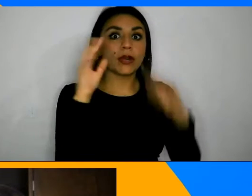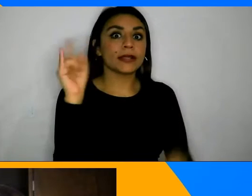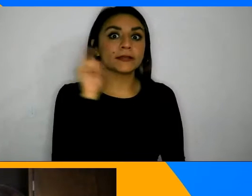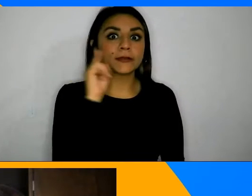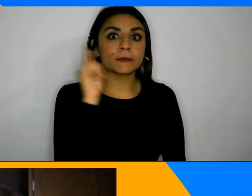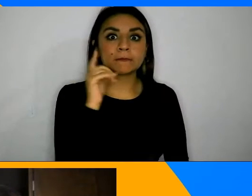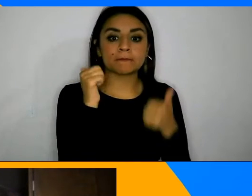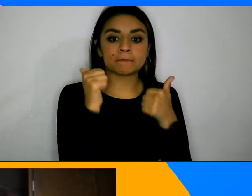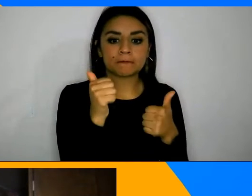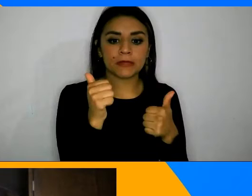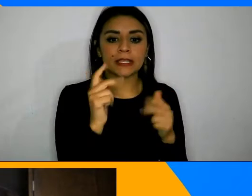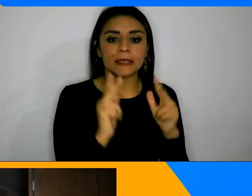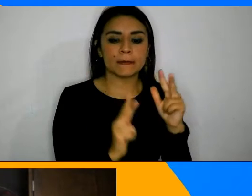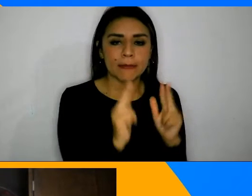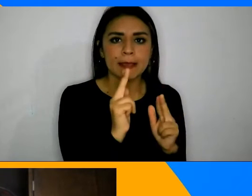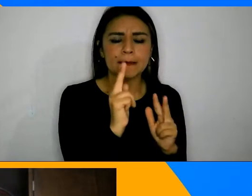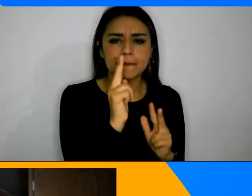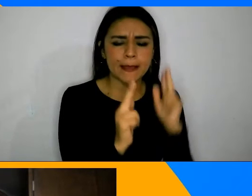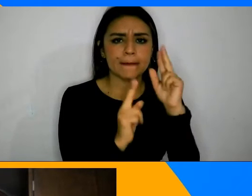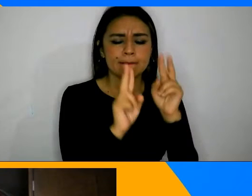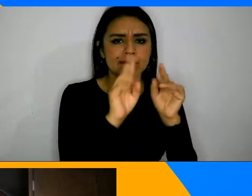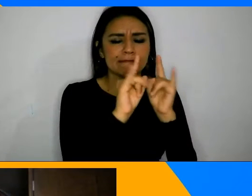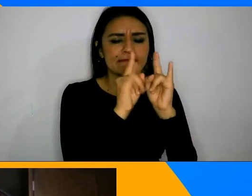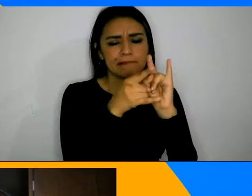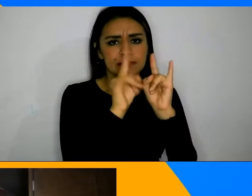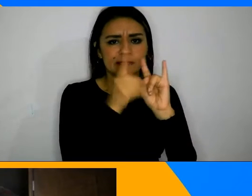está entrecortando un poquito a Perfecto. veces la conexión.